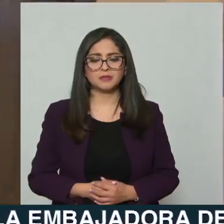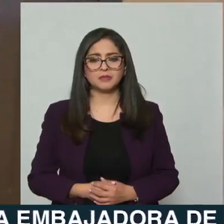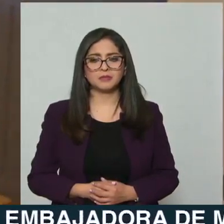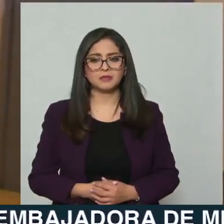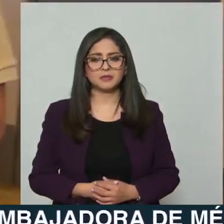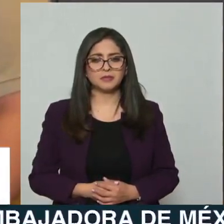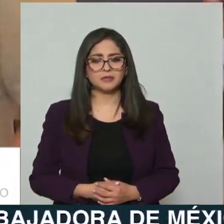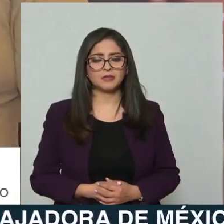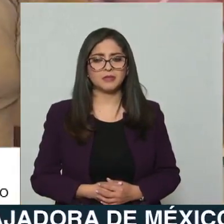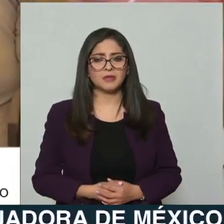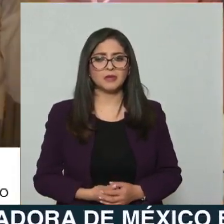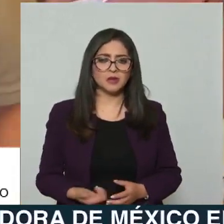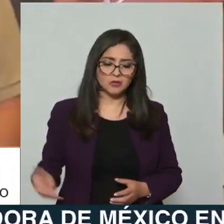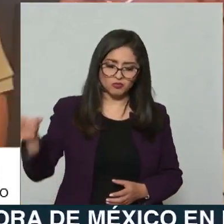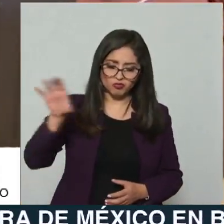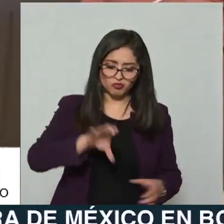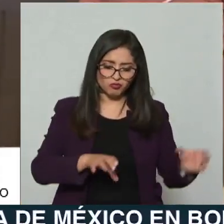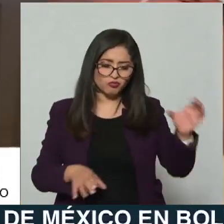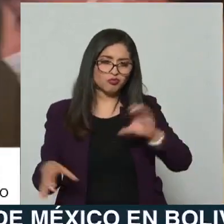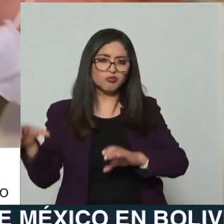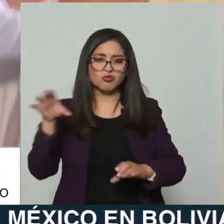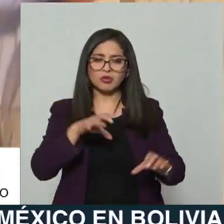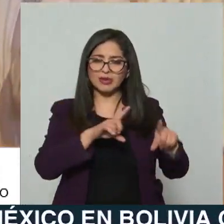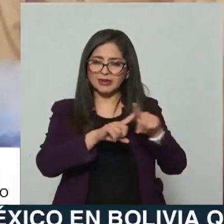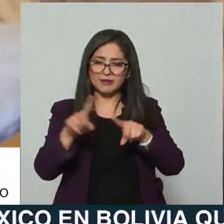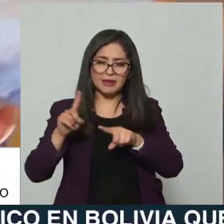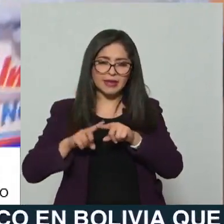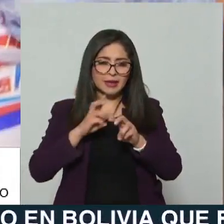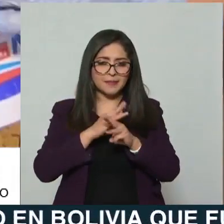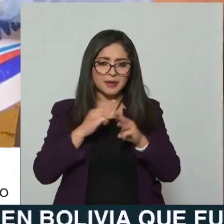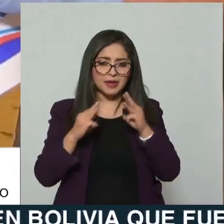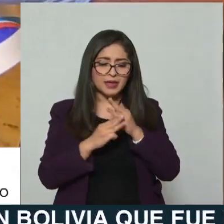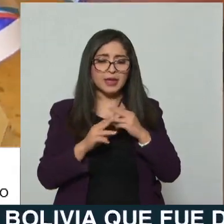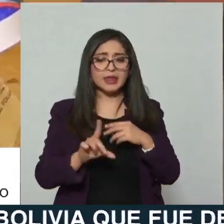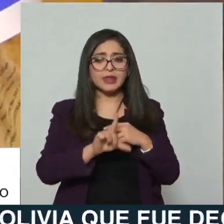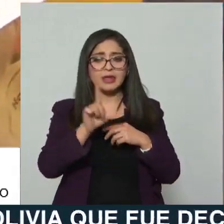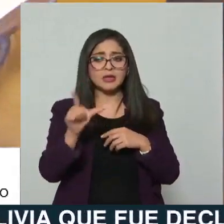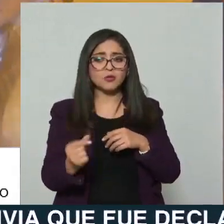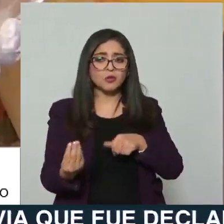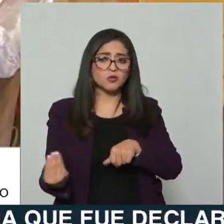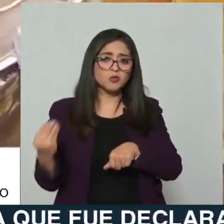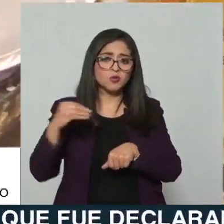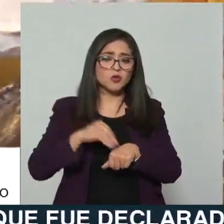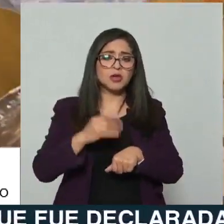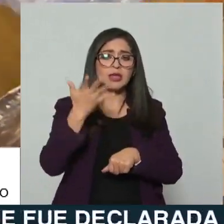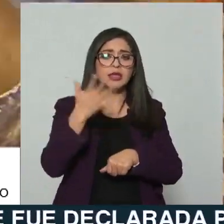Ya que tengo yo aquí todo adentro, se le echan 10 litros de leche.